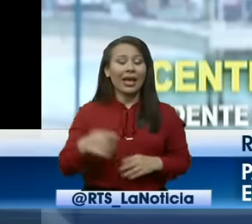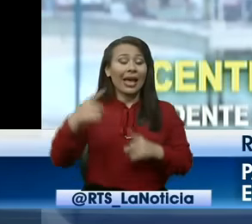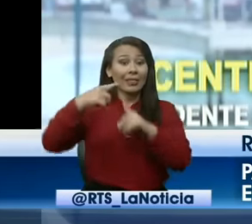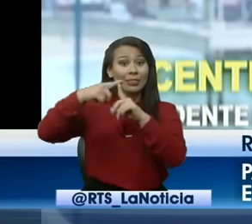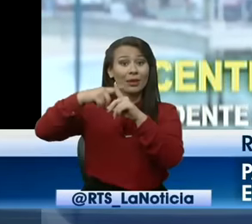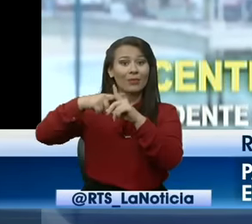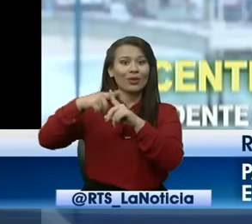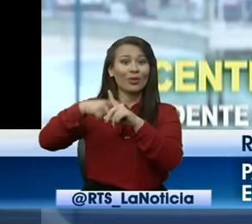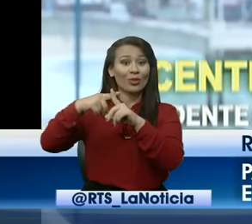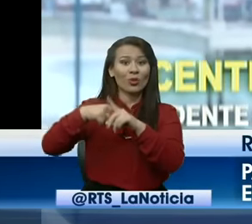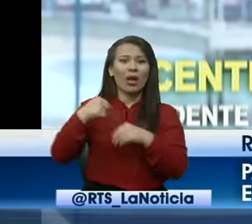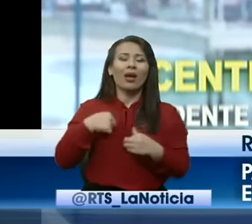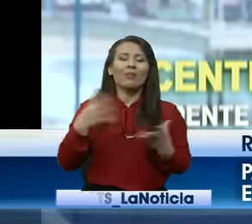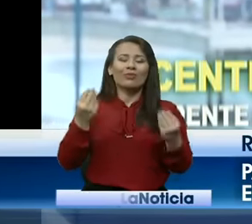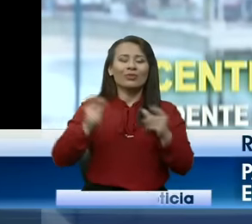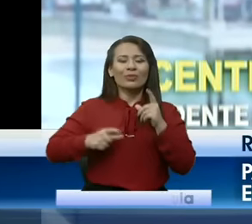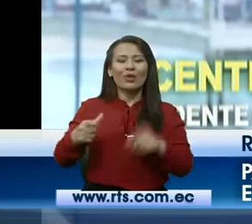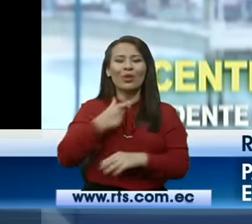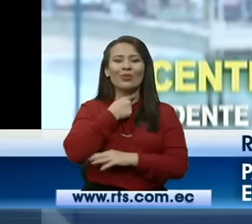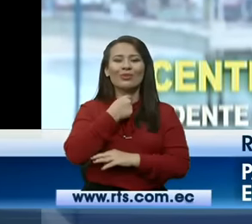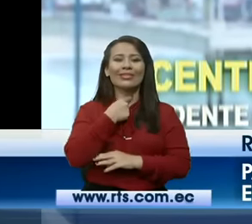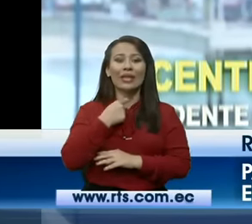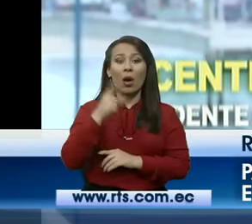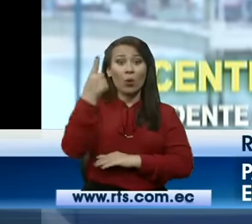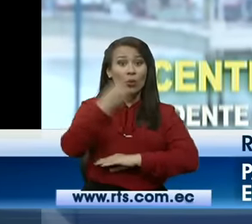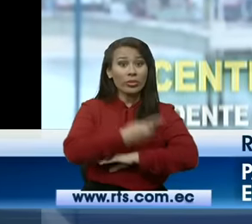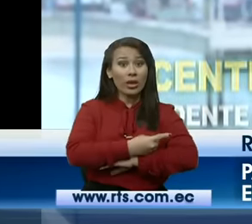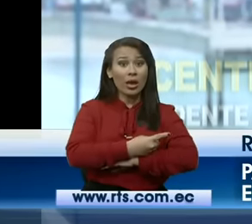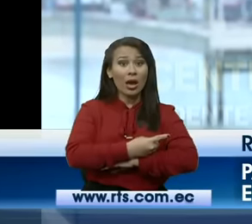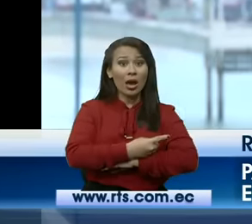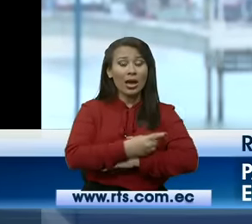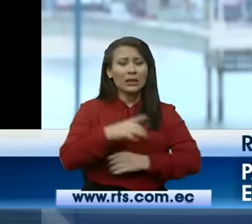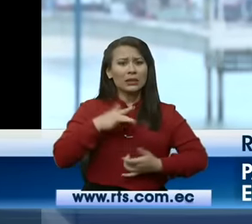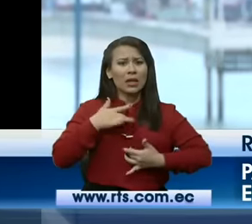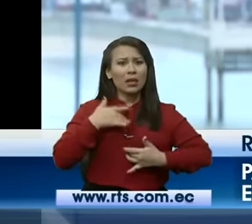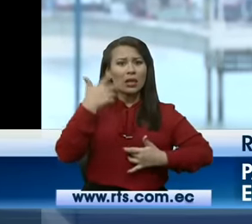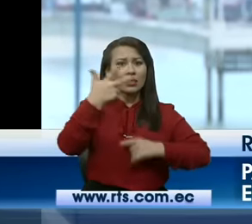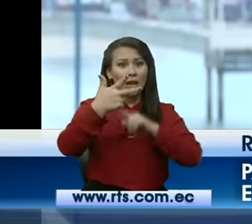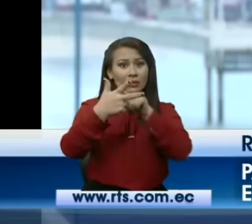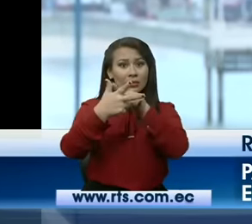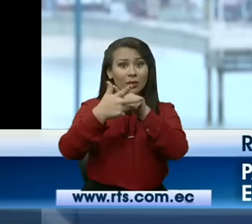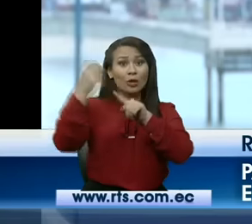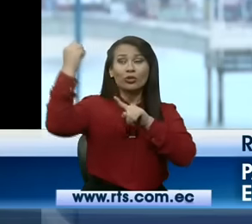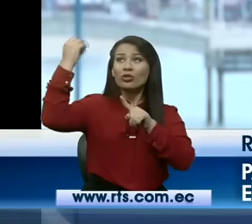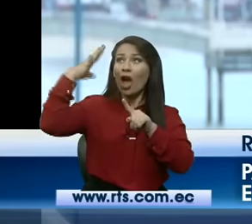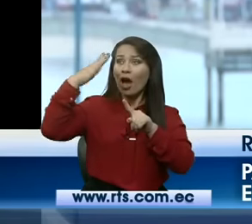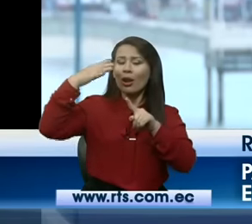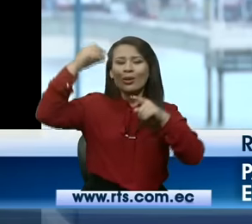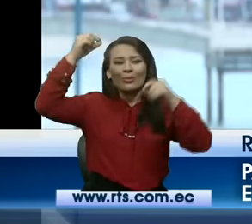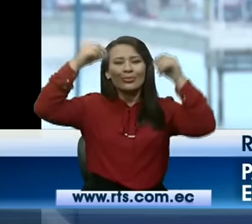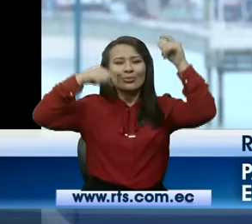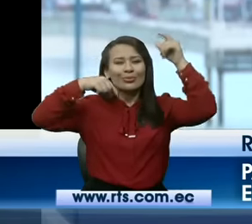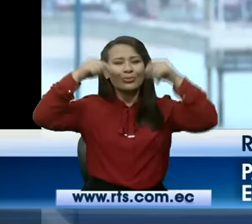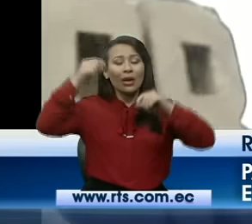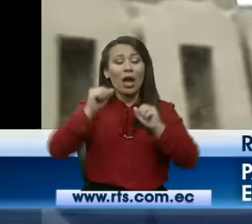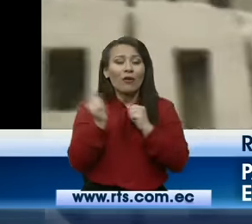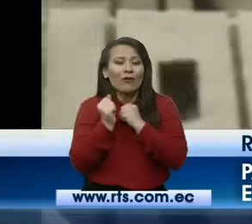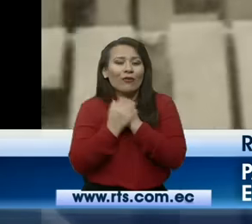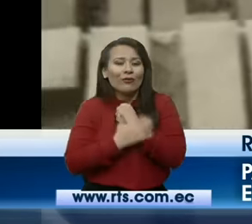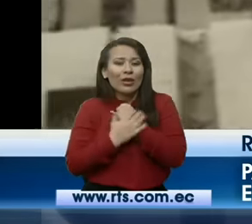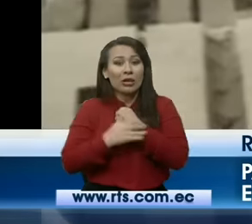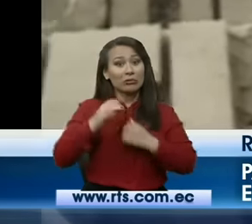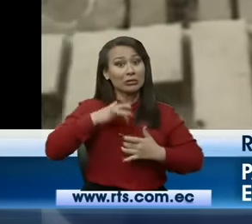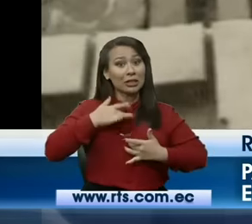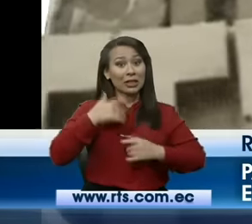gu en un día ustedes pue puede ver tres estaciones ve el sol ve la garua ve el